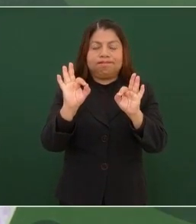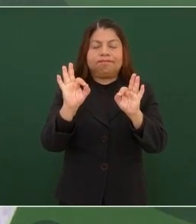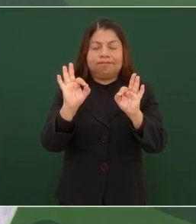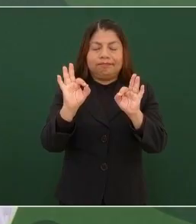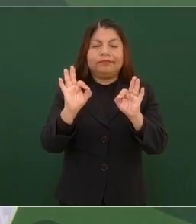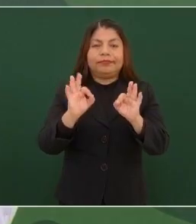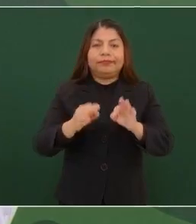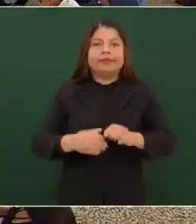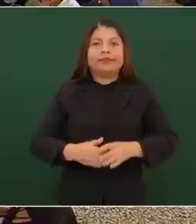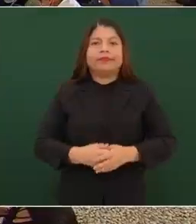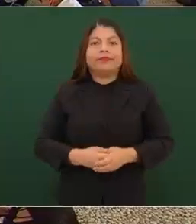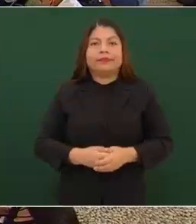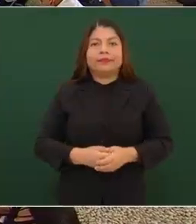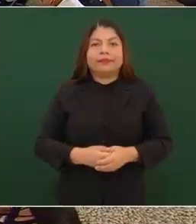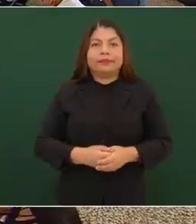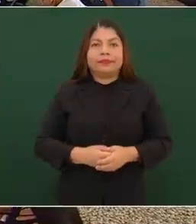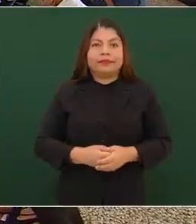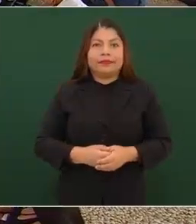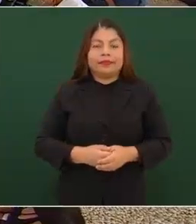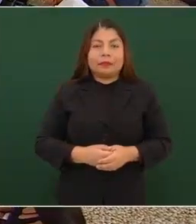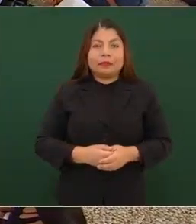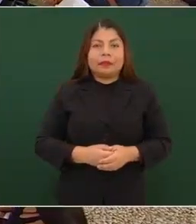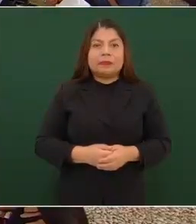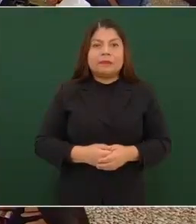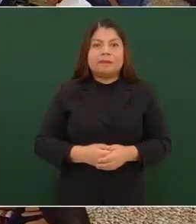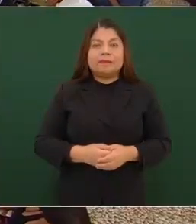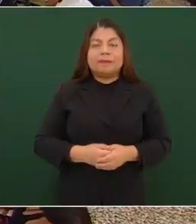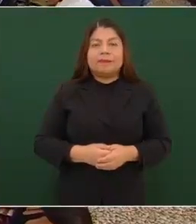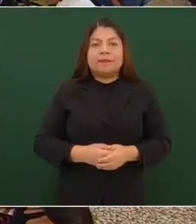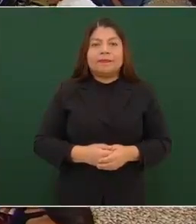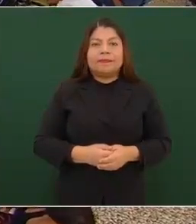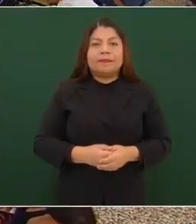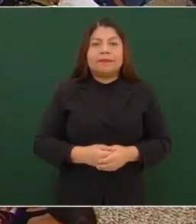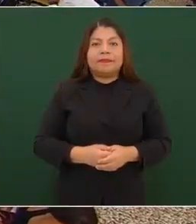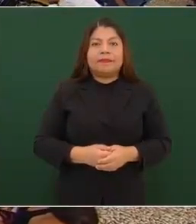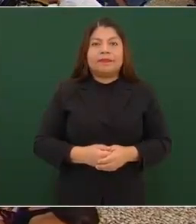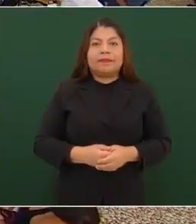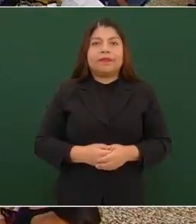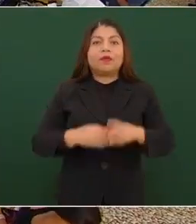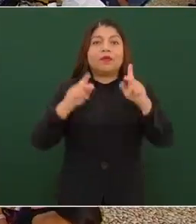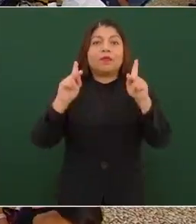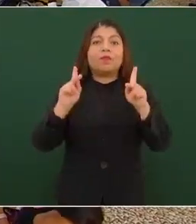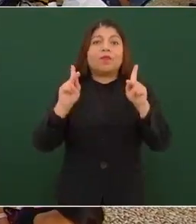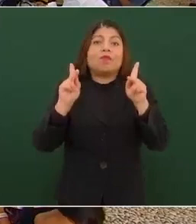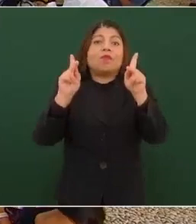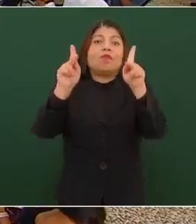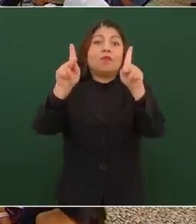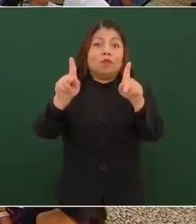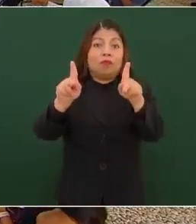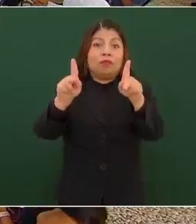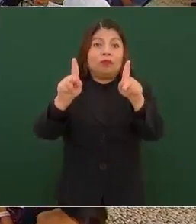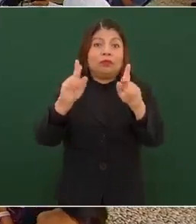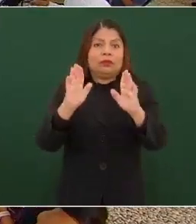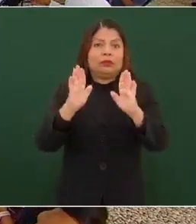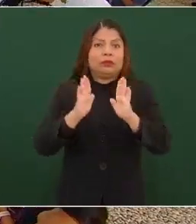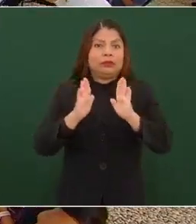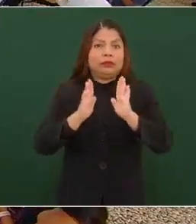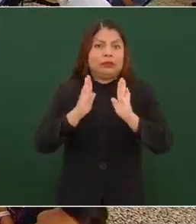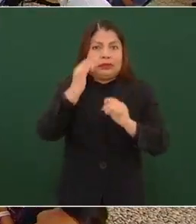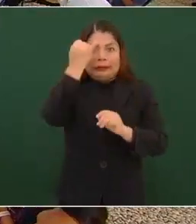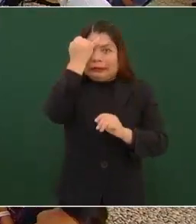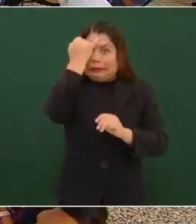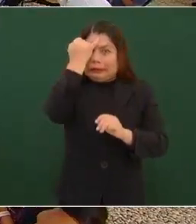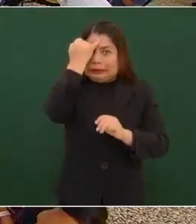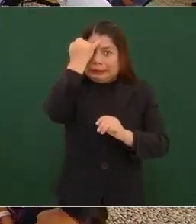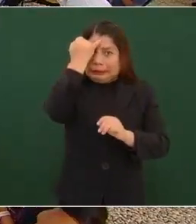Es un puente que va a ser pues una obra de la ingeniería civil mexicana y va a